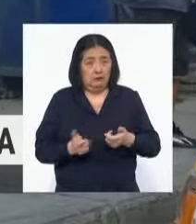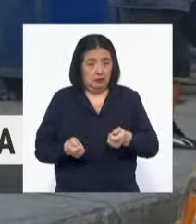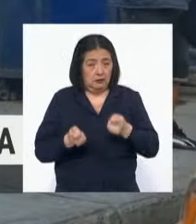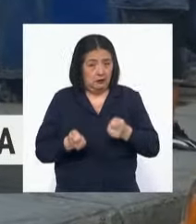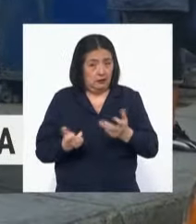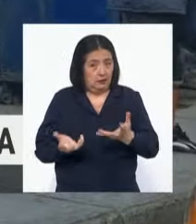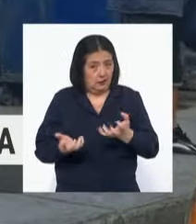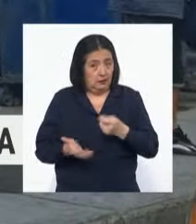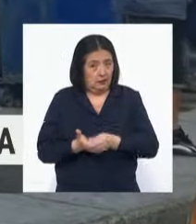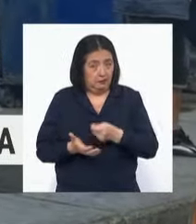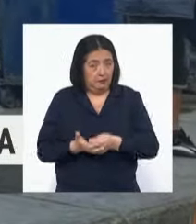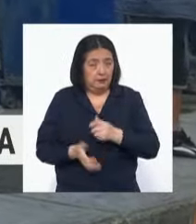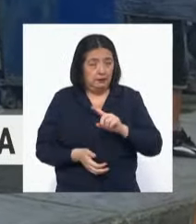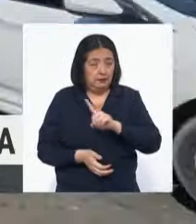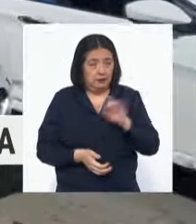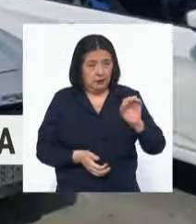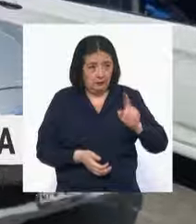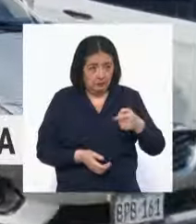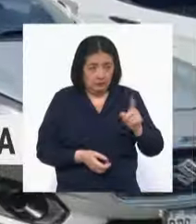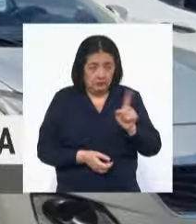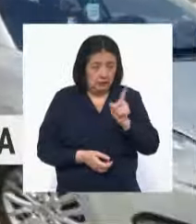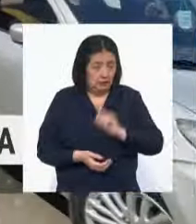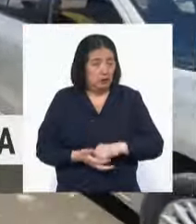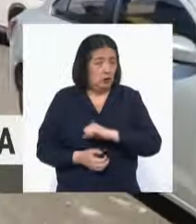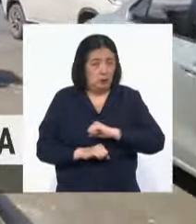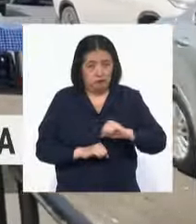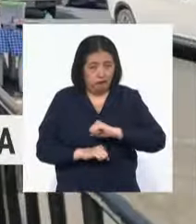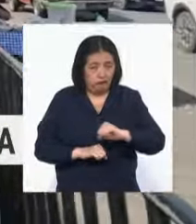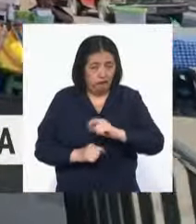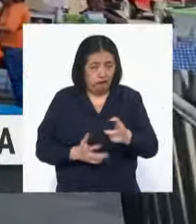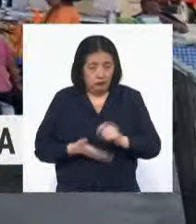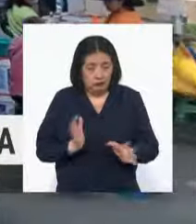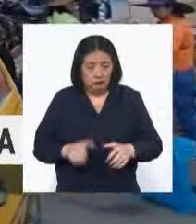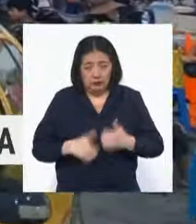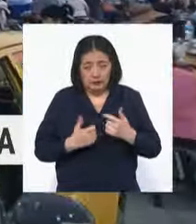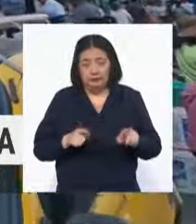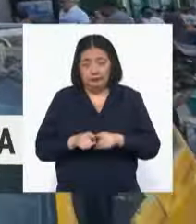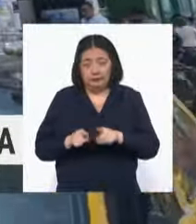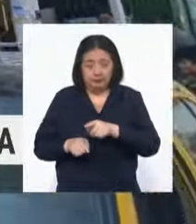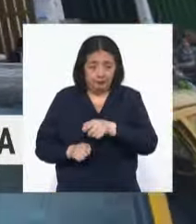al propietario 100.000 soles para no seguir atentando contra su vida y el local.